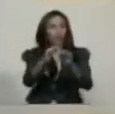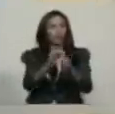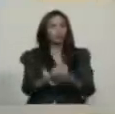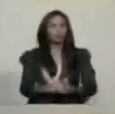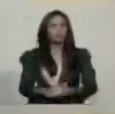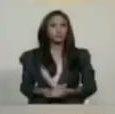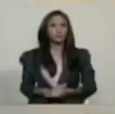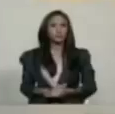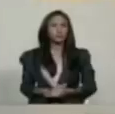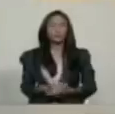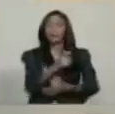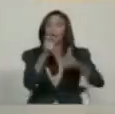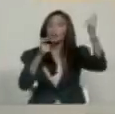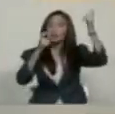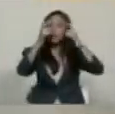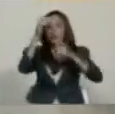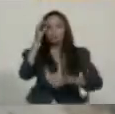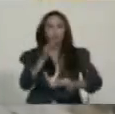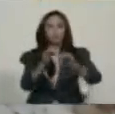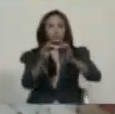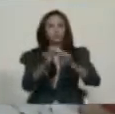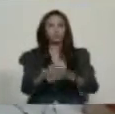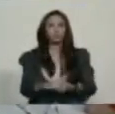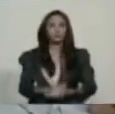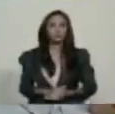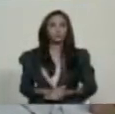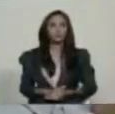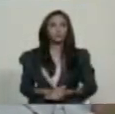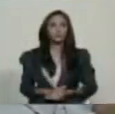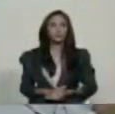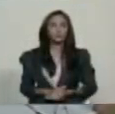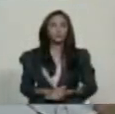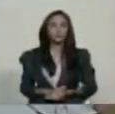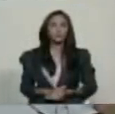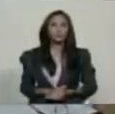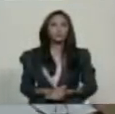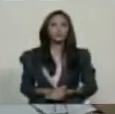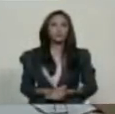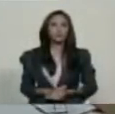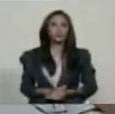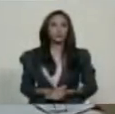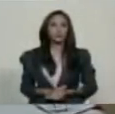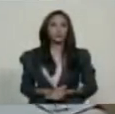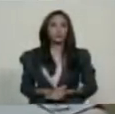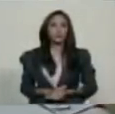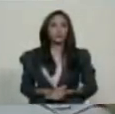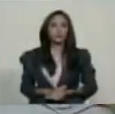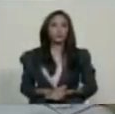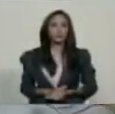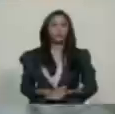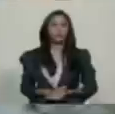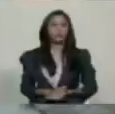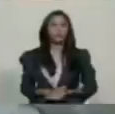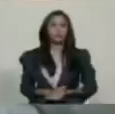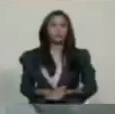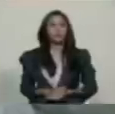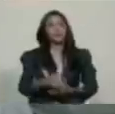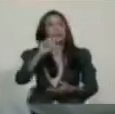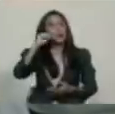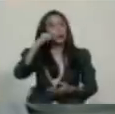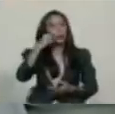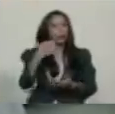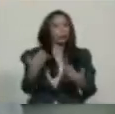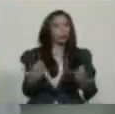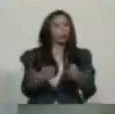del gran Hugo Chávez Frías. Y al final la historia solo recuerda a